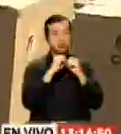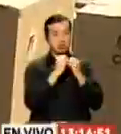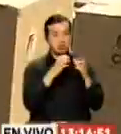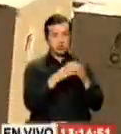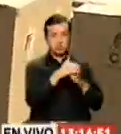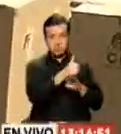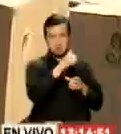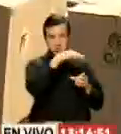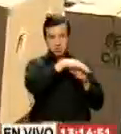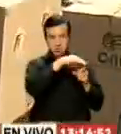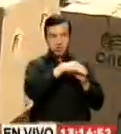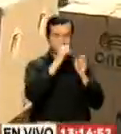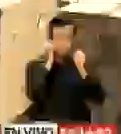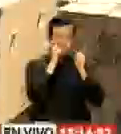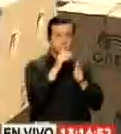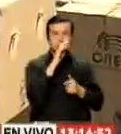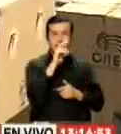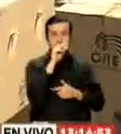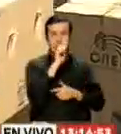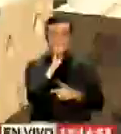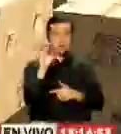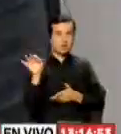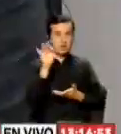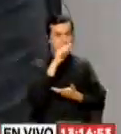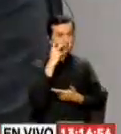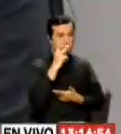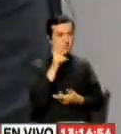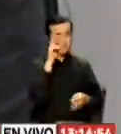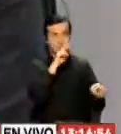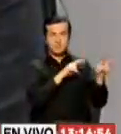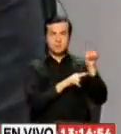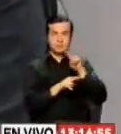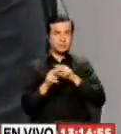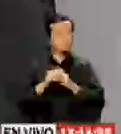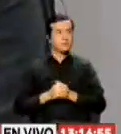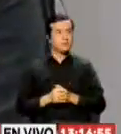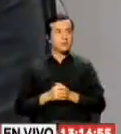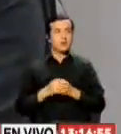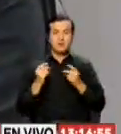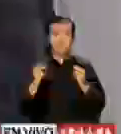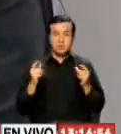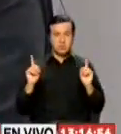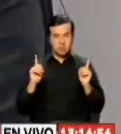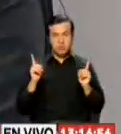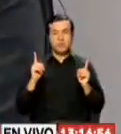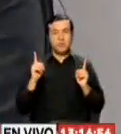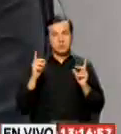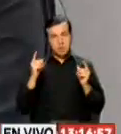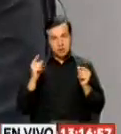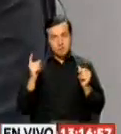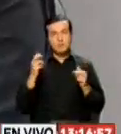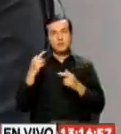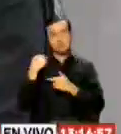primarias, vigiladas por delegados del organismo electoral. A apresurarse, pero hacerlo con responsabilidad, este proceso de